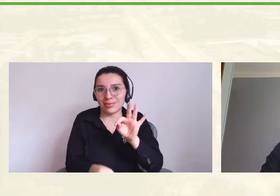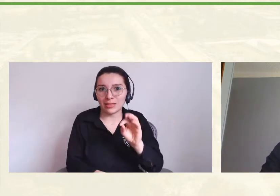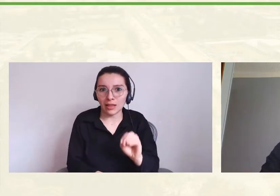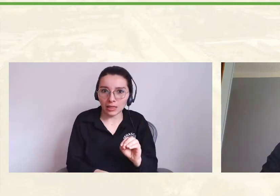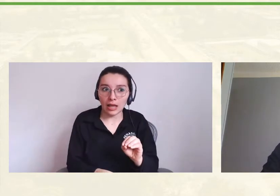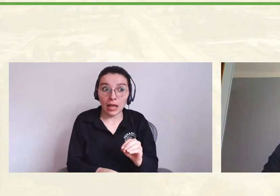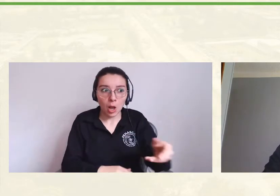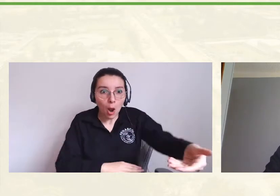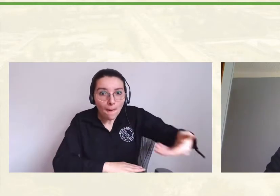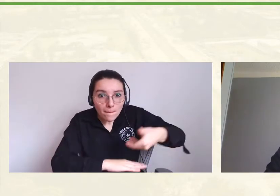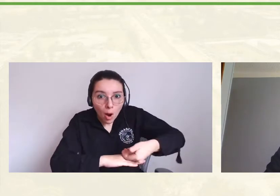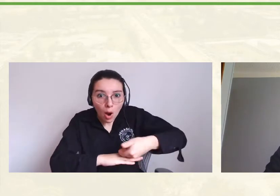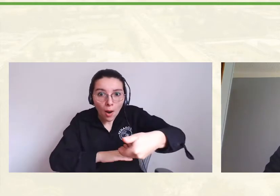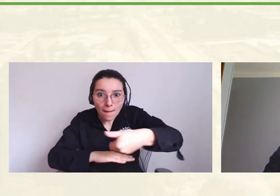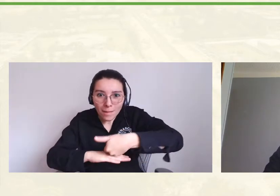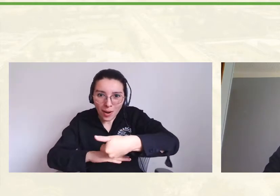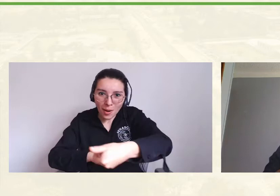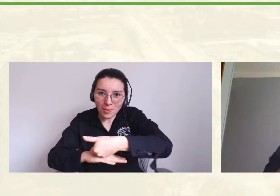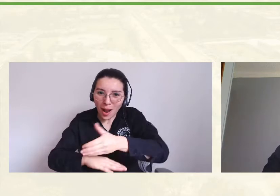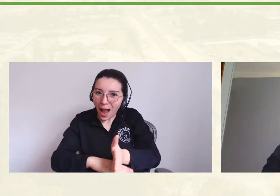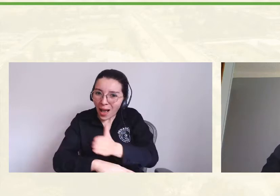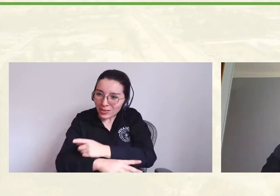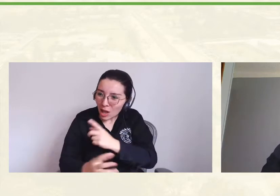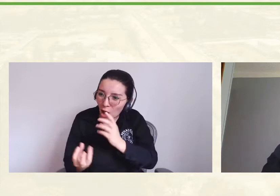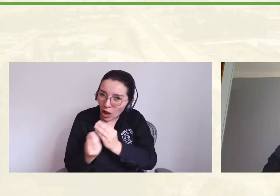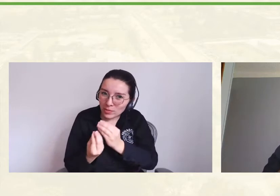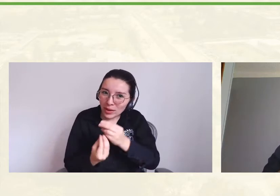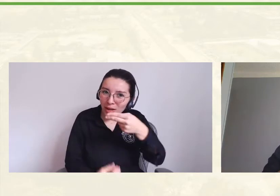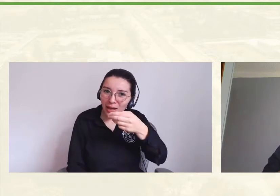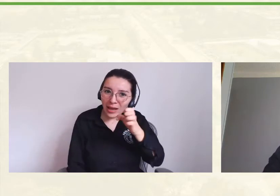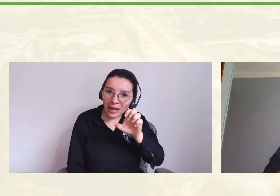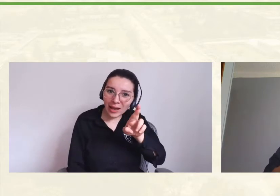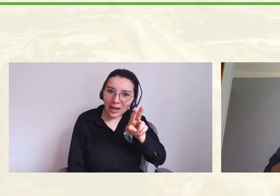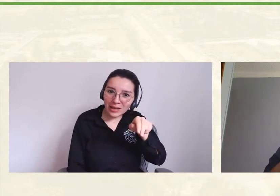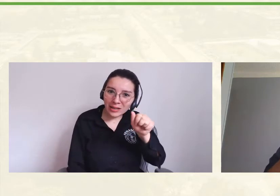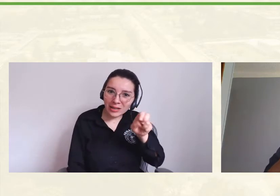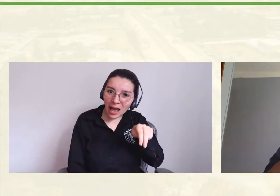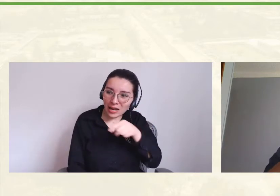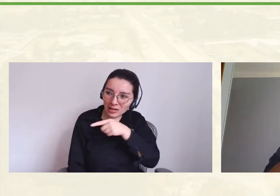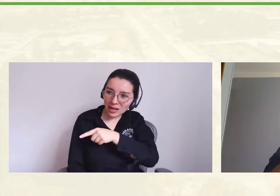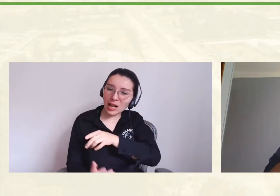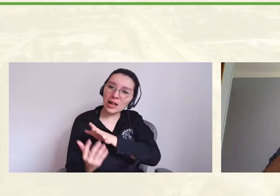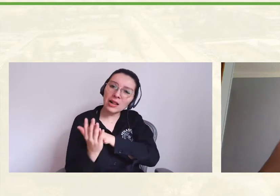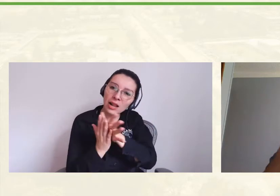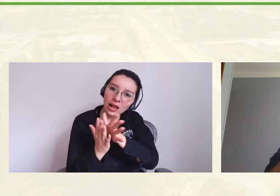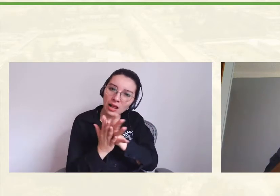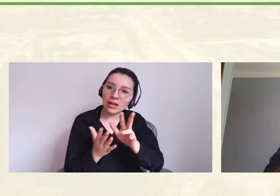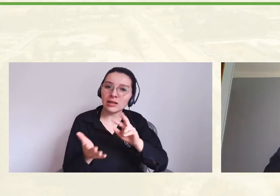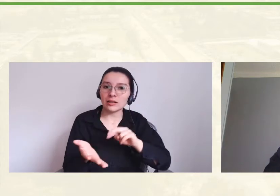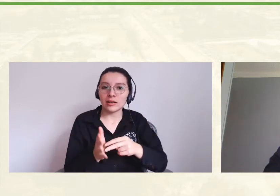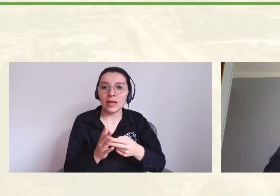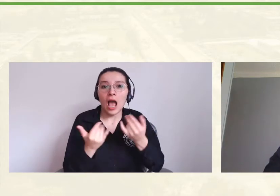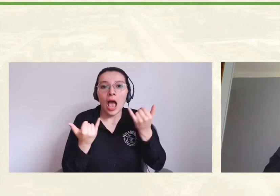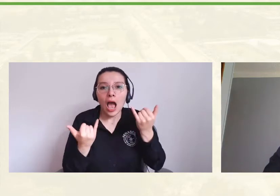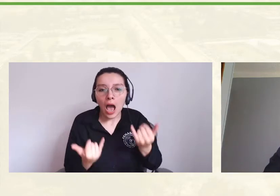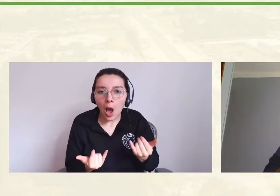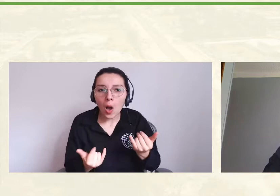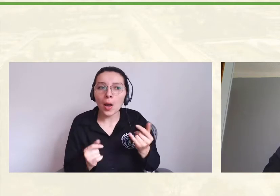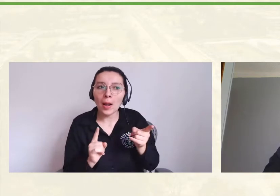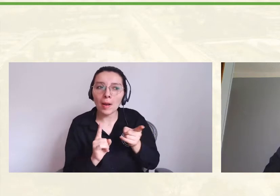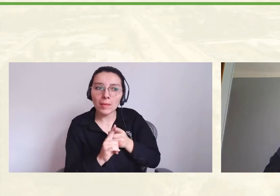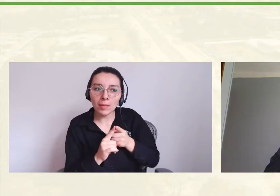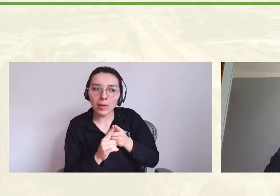como comentó mi compañero Hernán, en los procesos que él determinó. Actualmente están, digamos, en procesos de prefactibilidad,